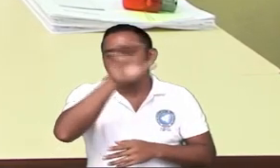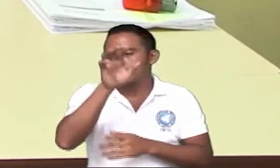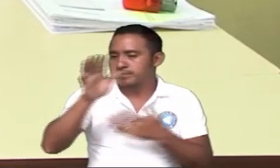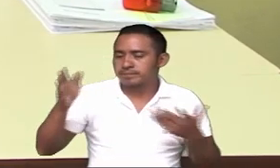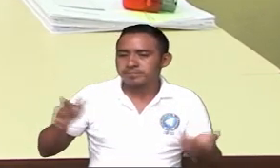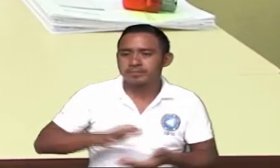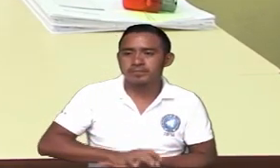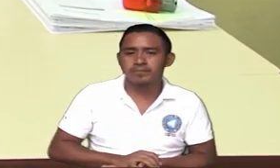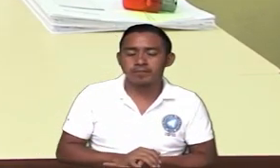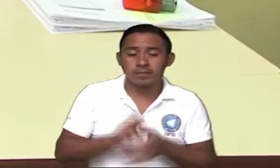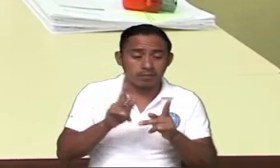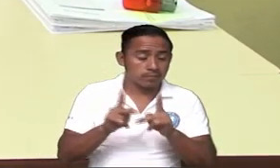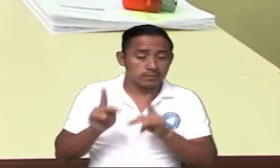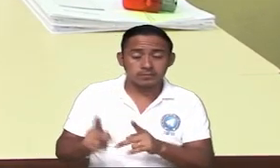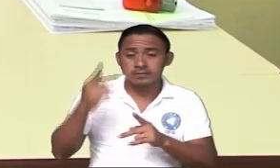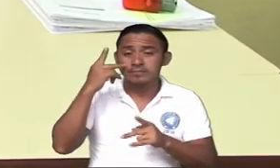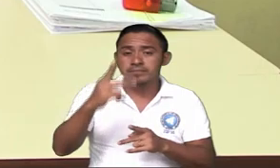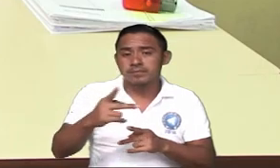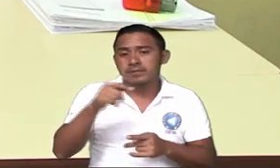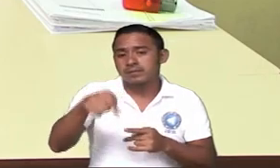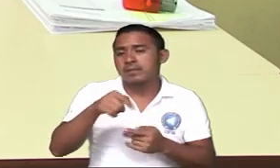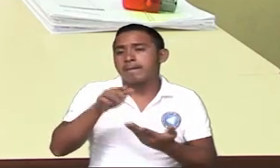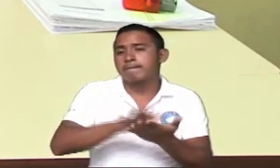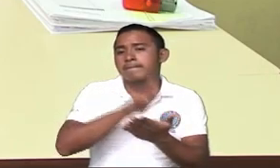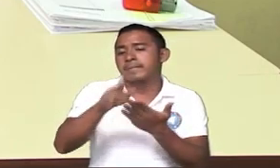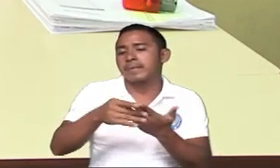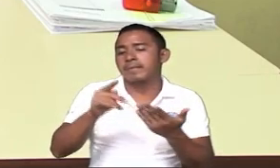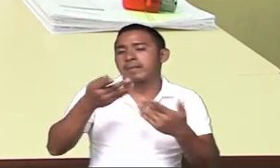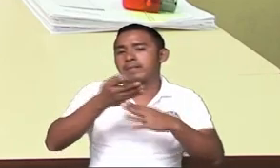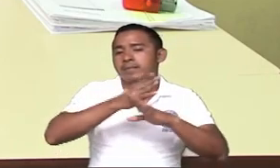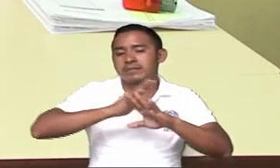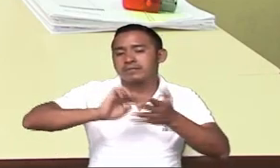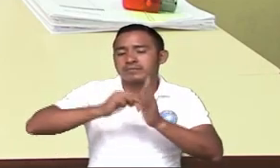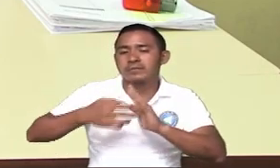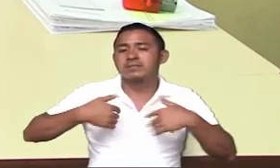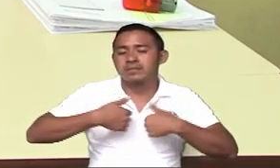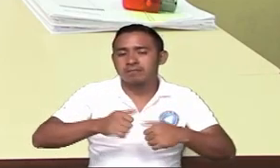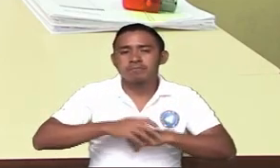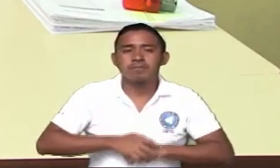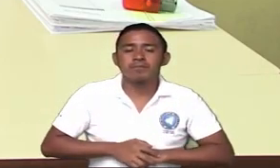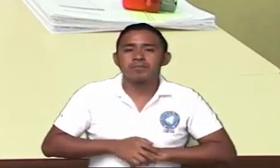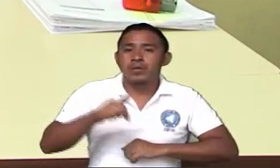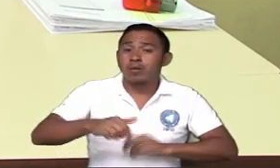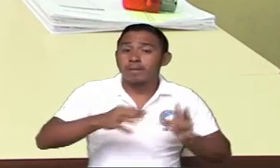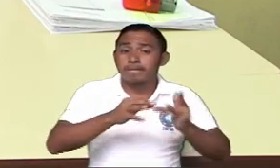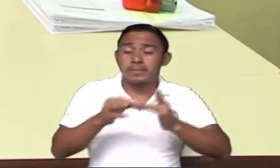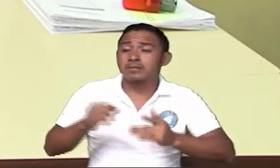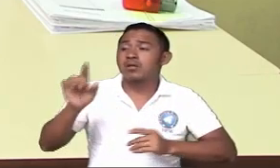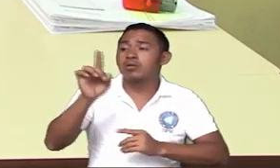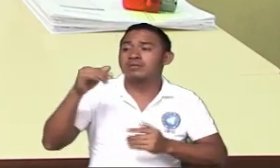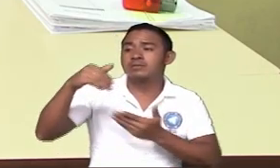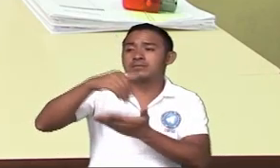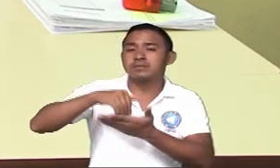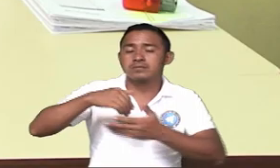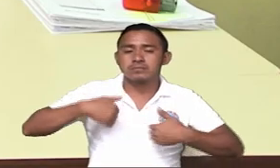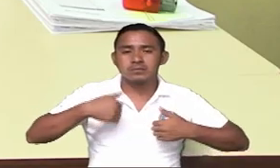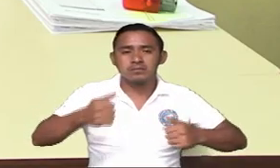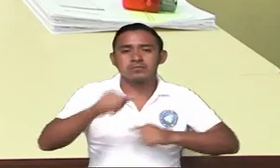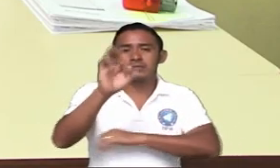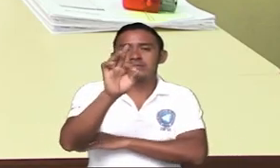los fieles de televidentes de Prevenir en Salud. El día de hoy tenemos un programa especial, estamos desde el Centro de